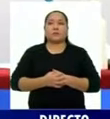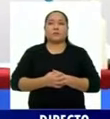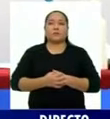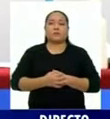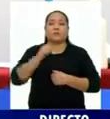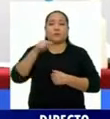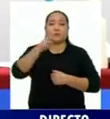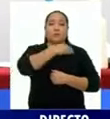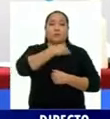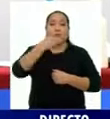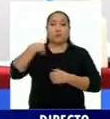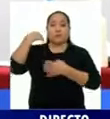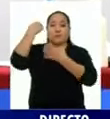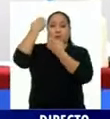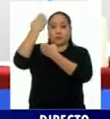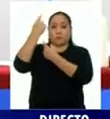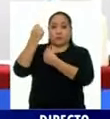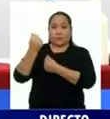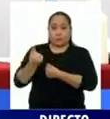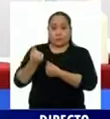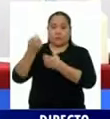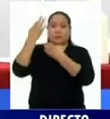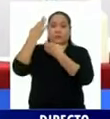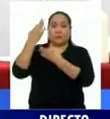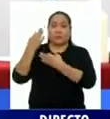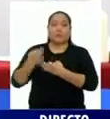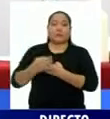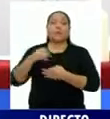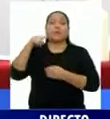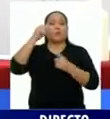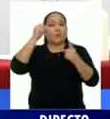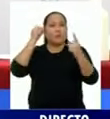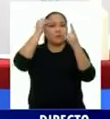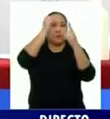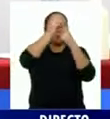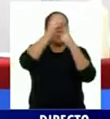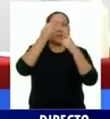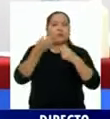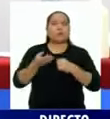el Ministerio de Economía y Finanzas tiene una misión muy